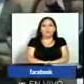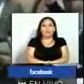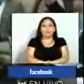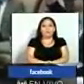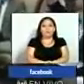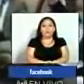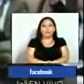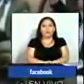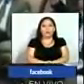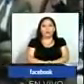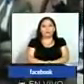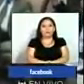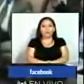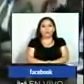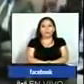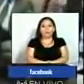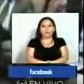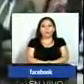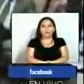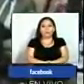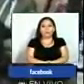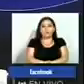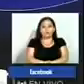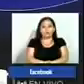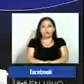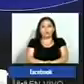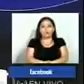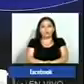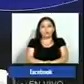Sí, bueno, por unanimidad de prueba.